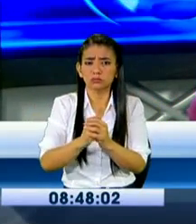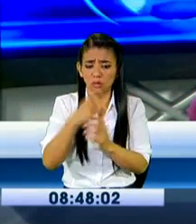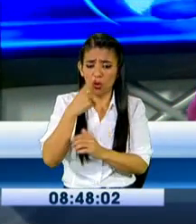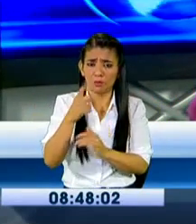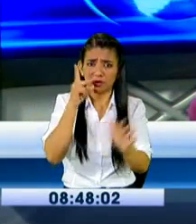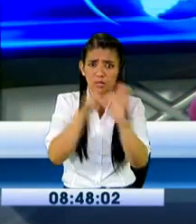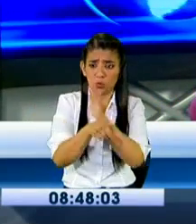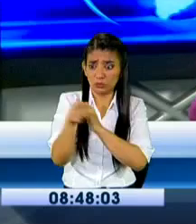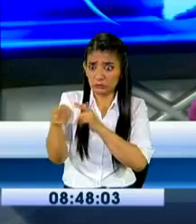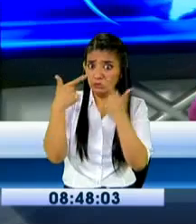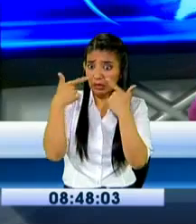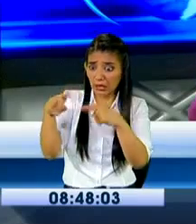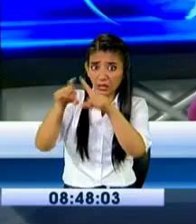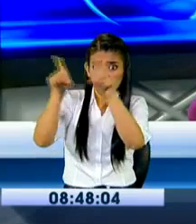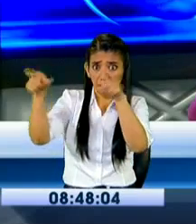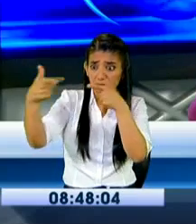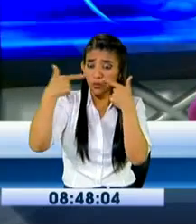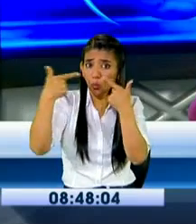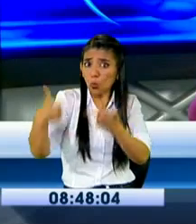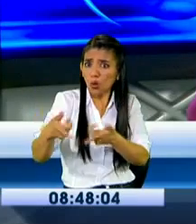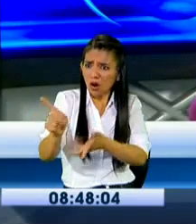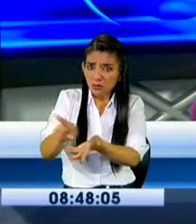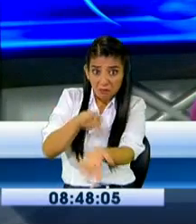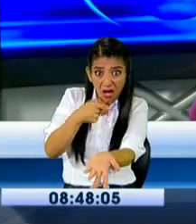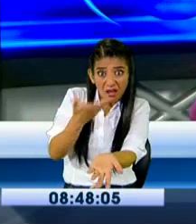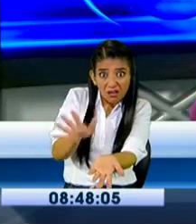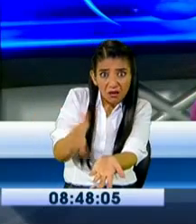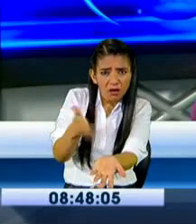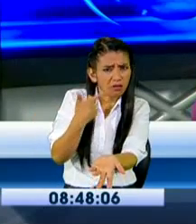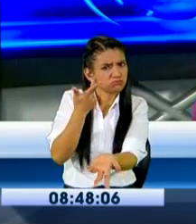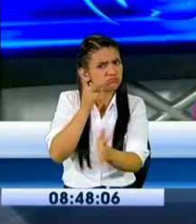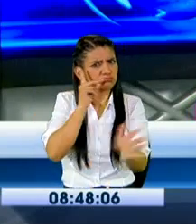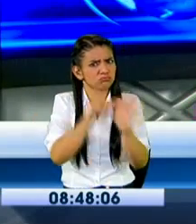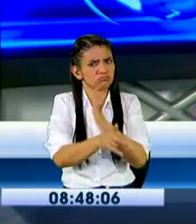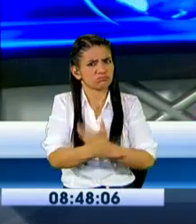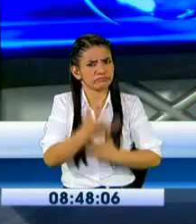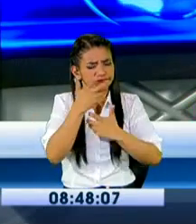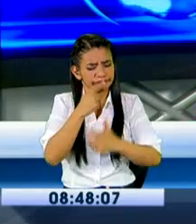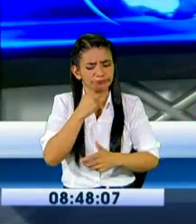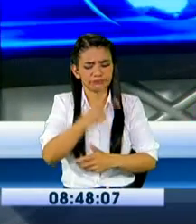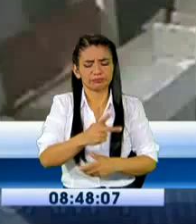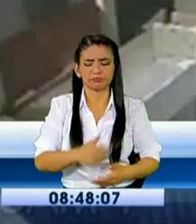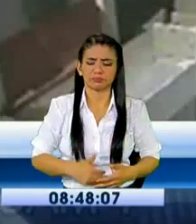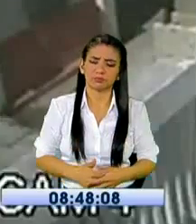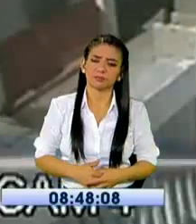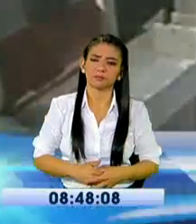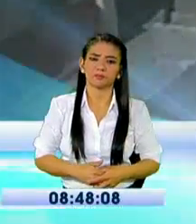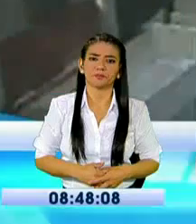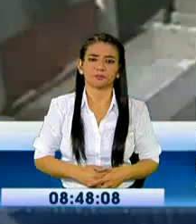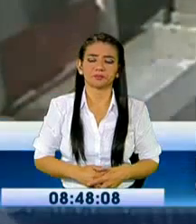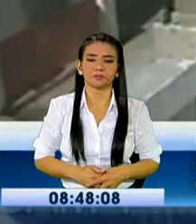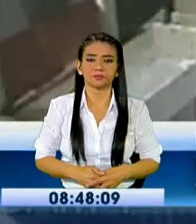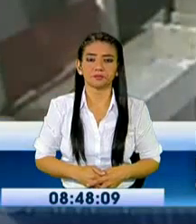denuncia que la empresa de seguridad que brinda sus servicios en el sector no quiere responder por lo que sucedió.